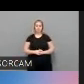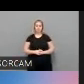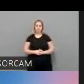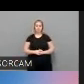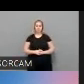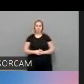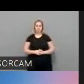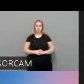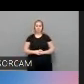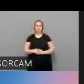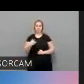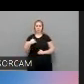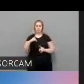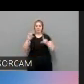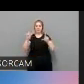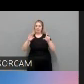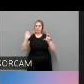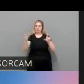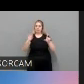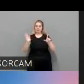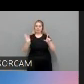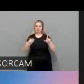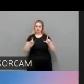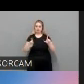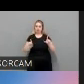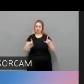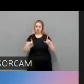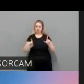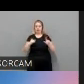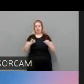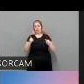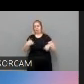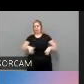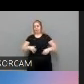No me pasa la presentación. Y empezamos, a ver.